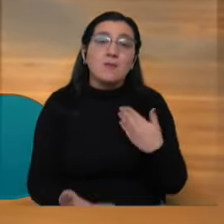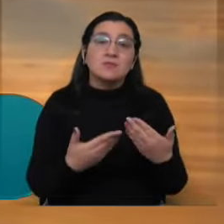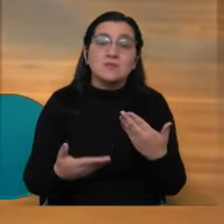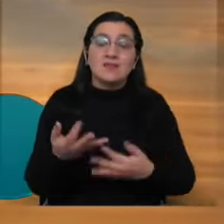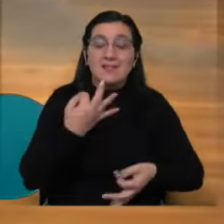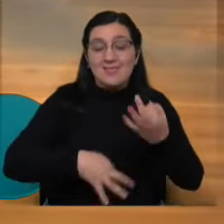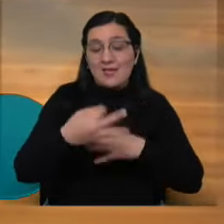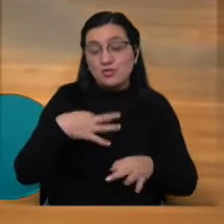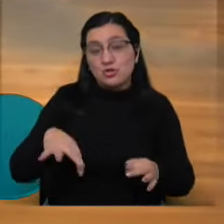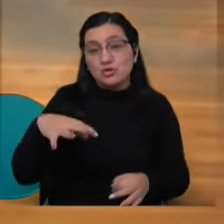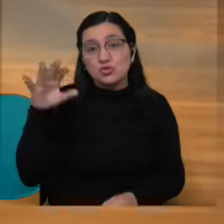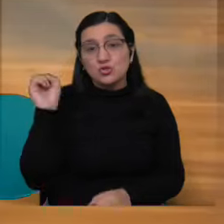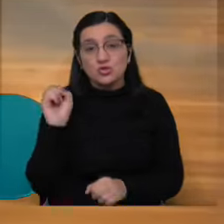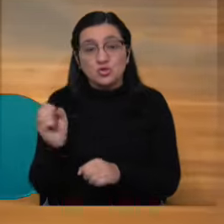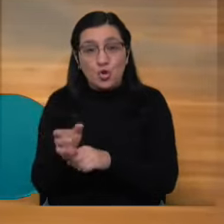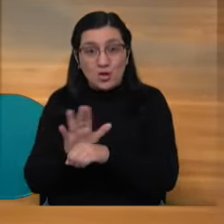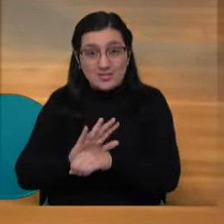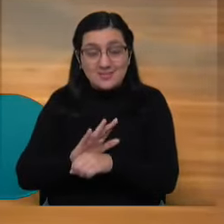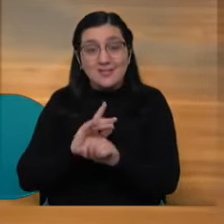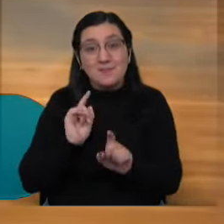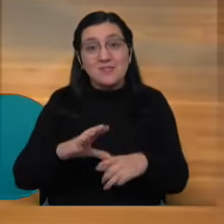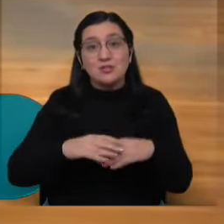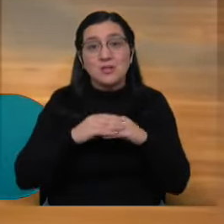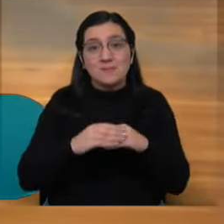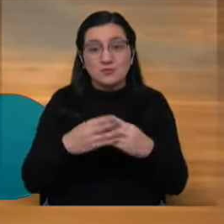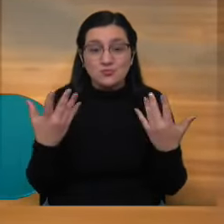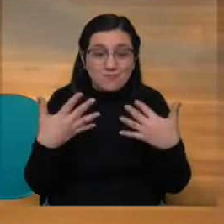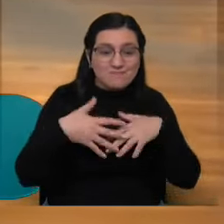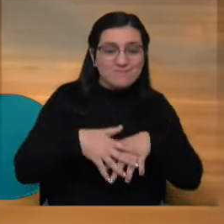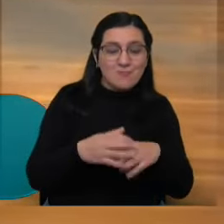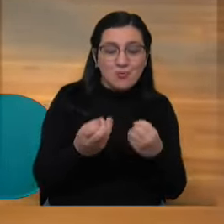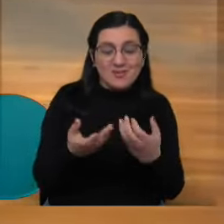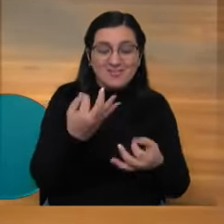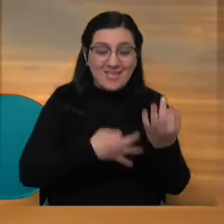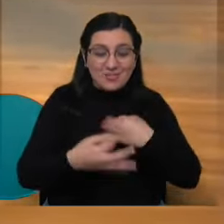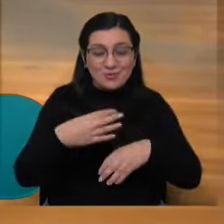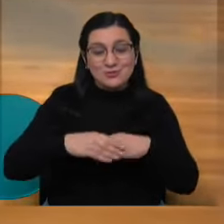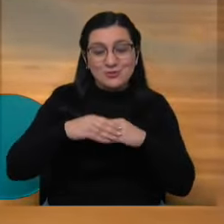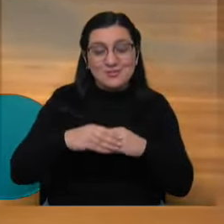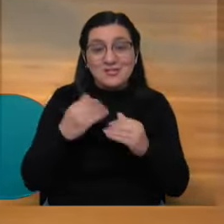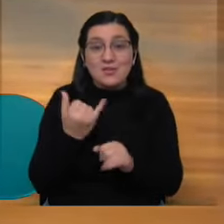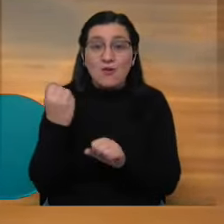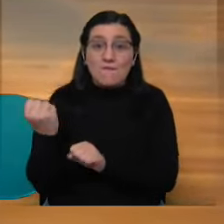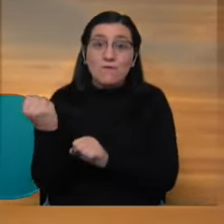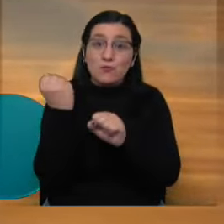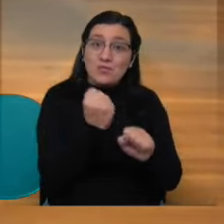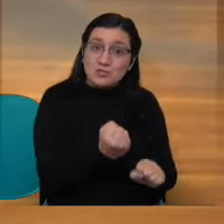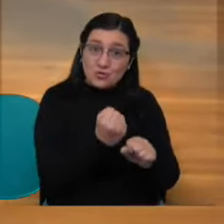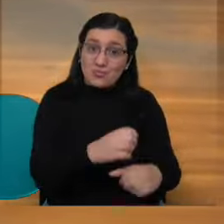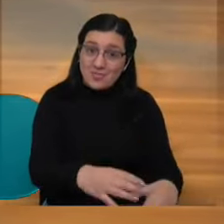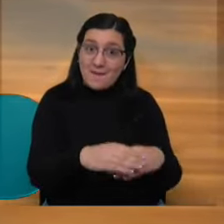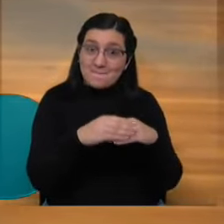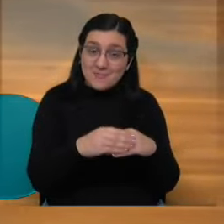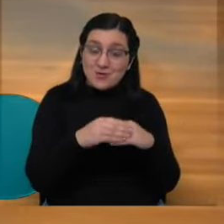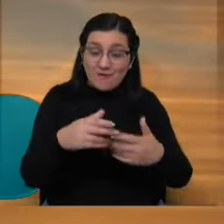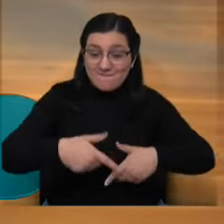teatro solí Fito y de los amigos esta conjunción porque el teatro Solís tiene una fundación de amigos que hoy